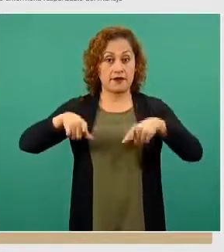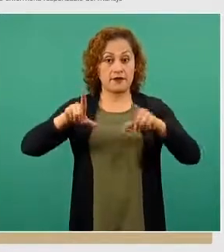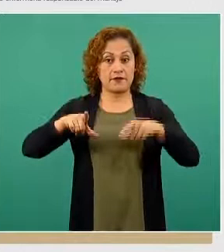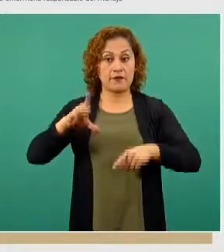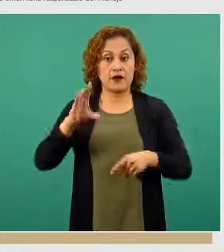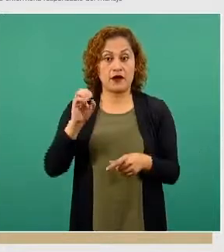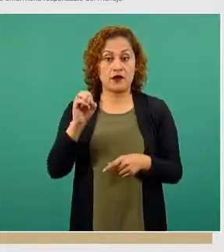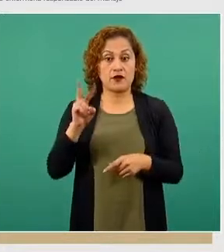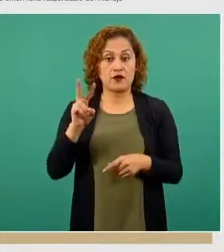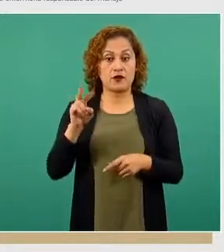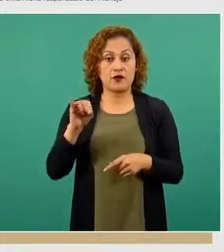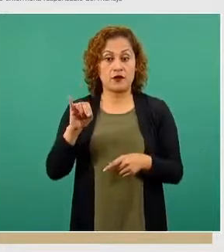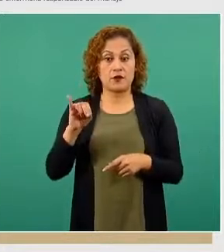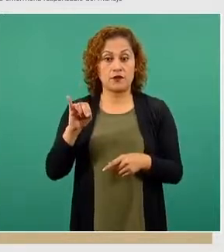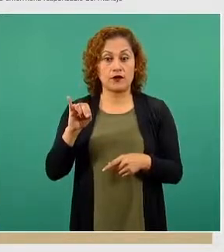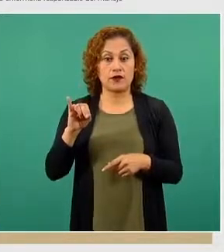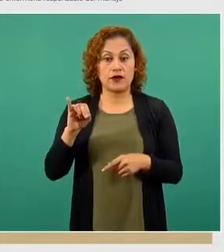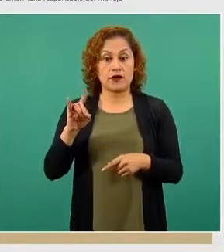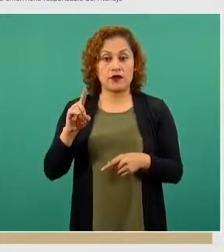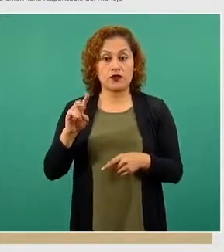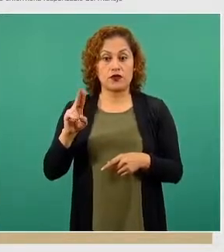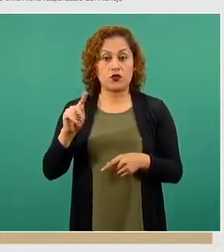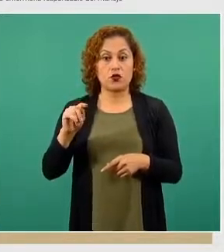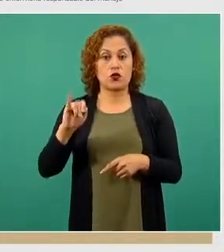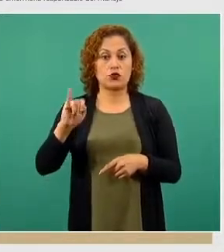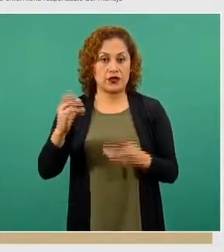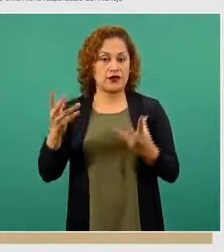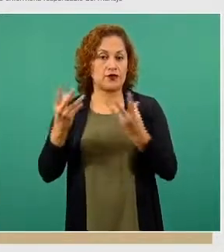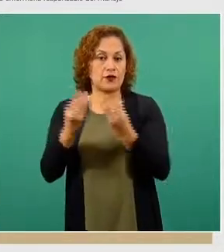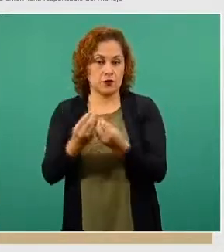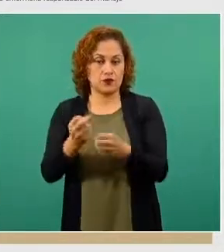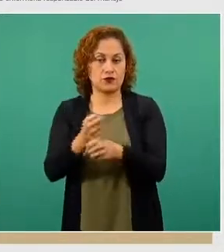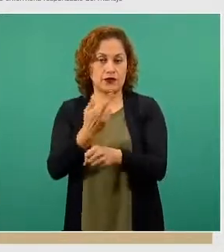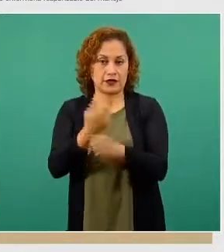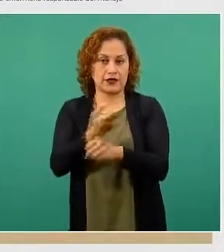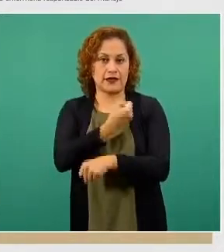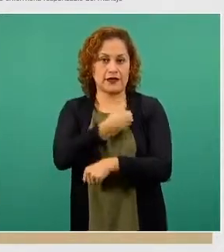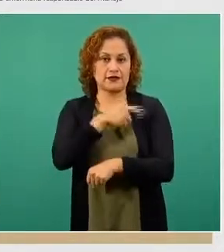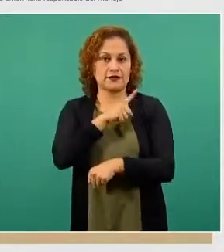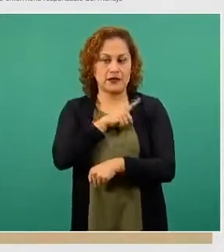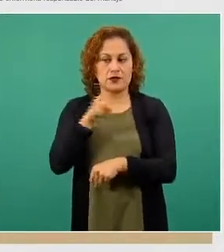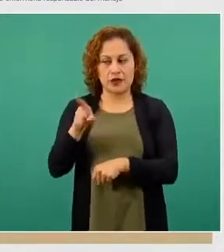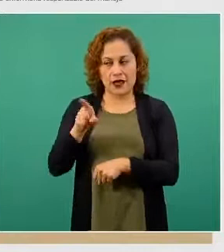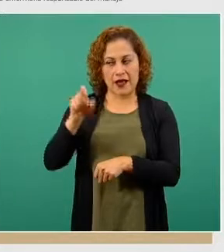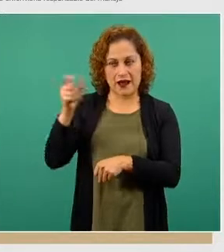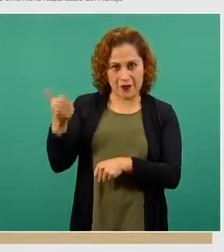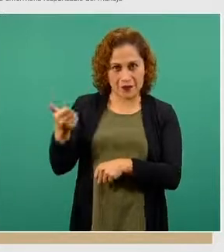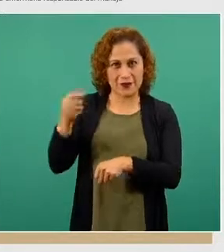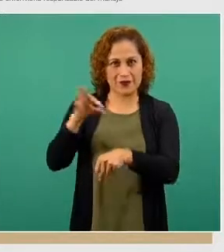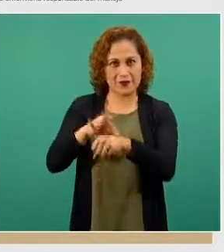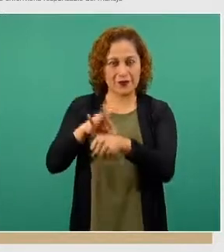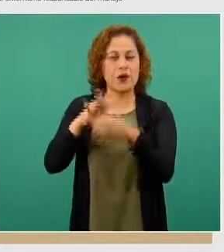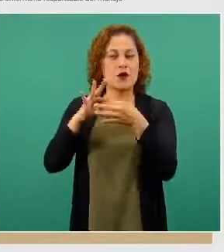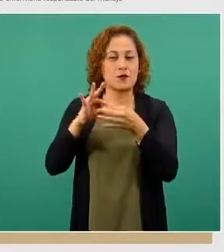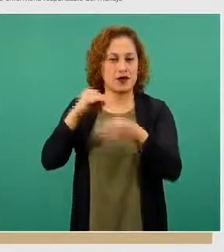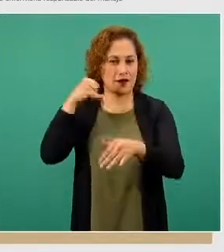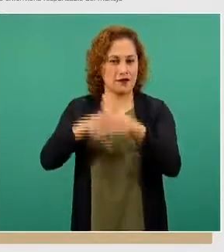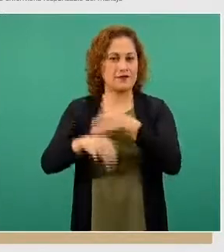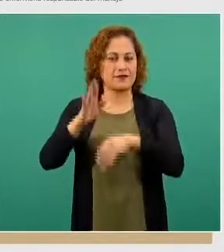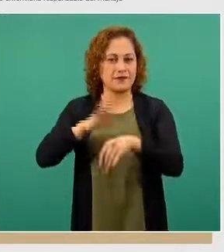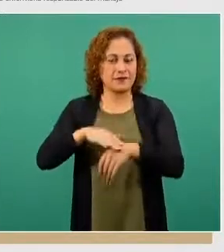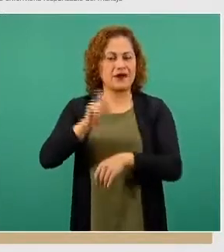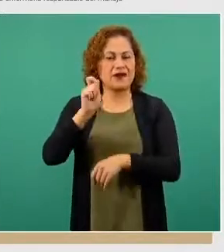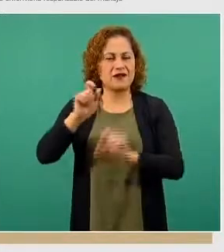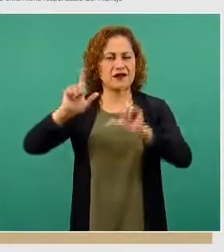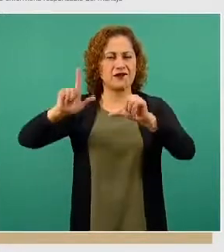COVIDuti en conjunto con el INSABI, que esto el doctor Toledo más adelante nos platicará más a profundidad, y en donde esto